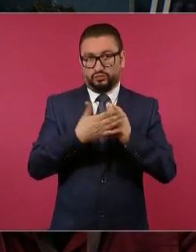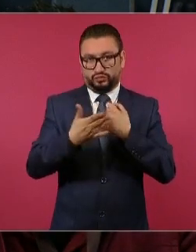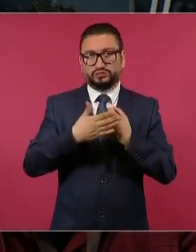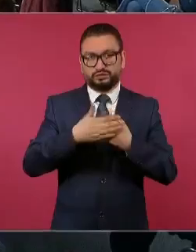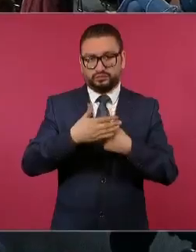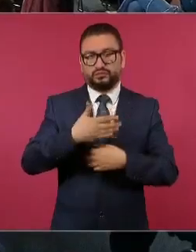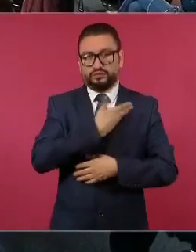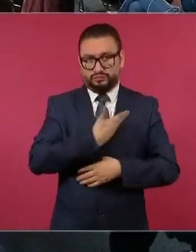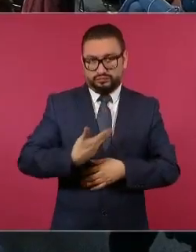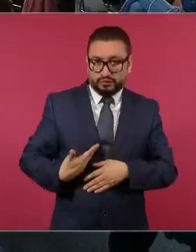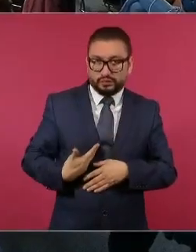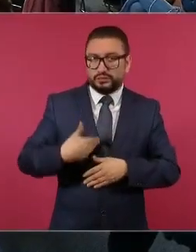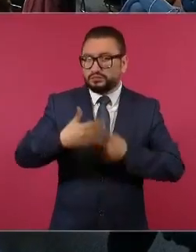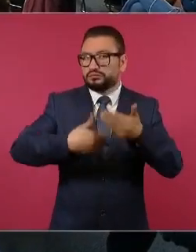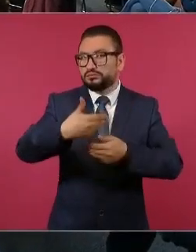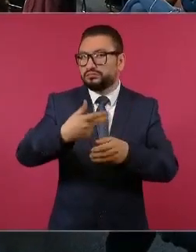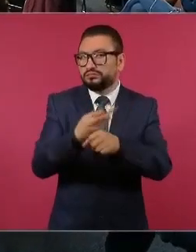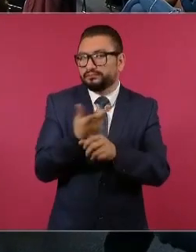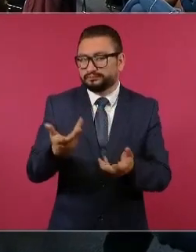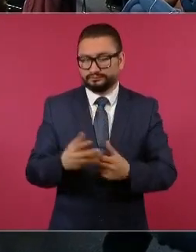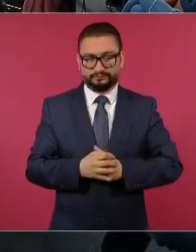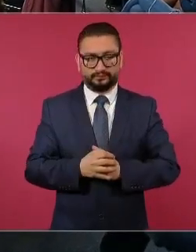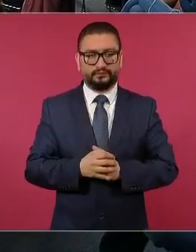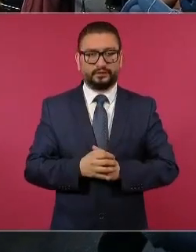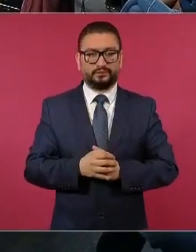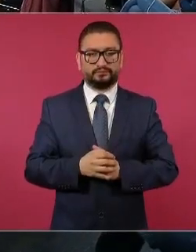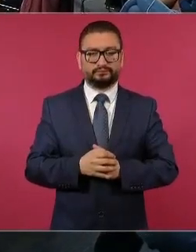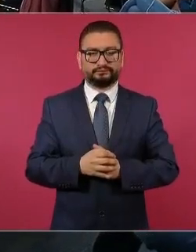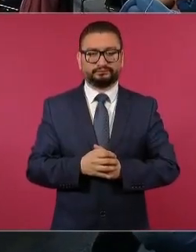administración? Bueno, yo pienso que